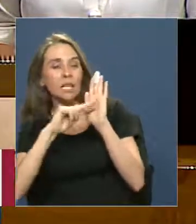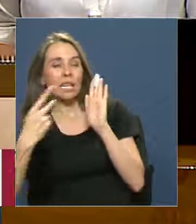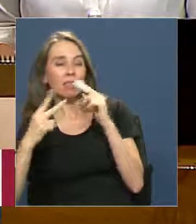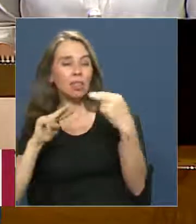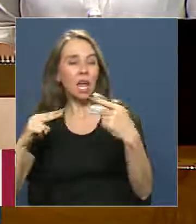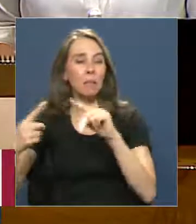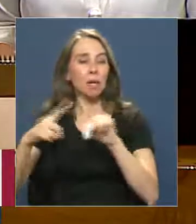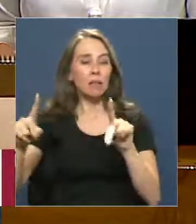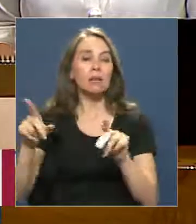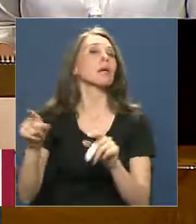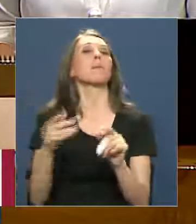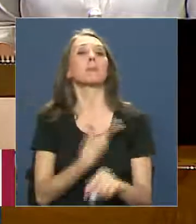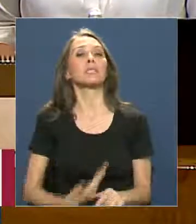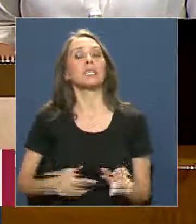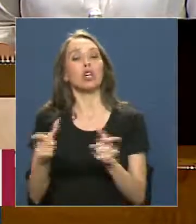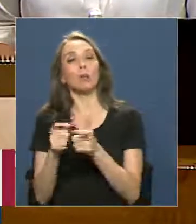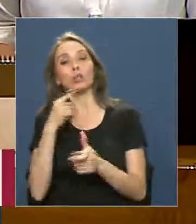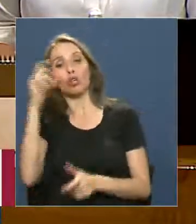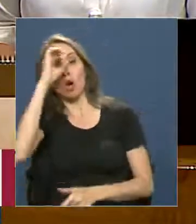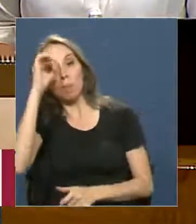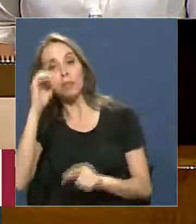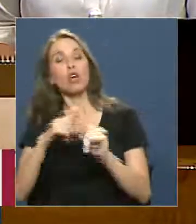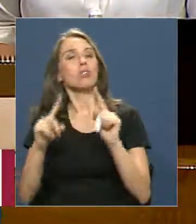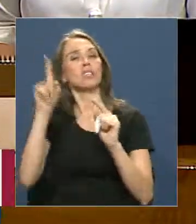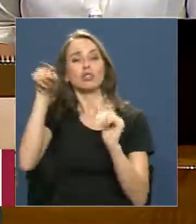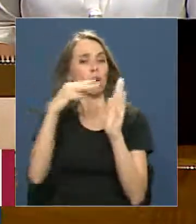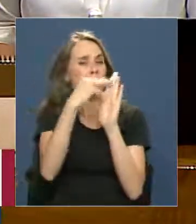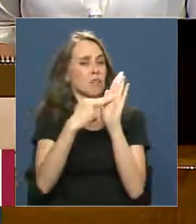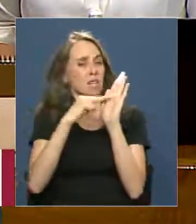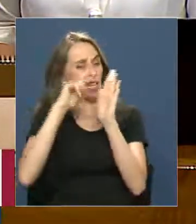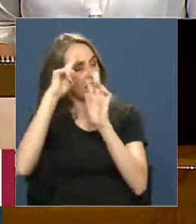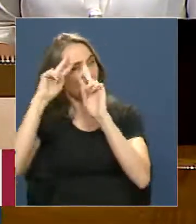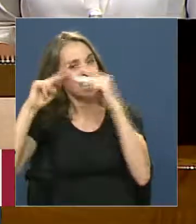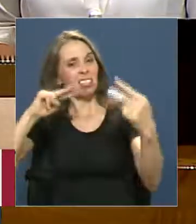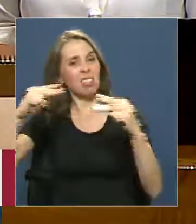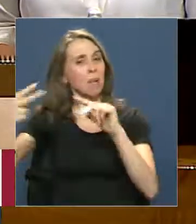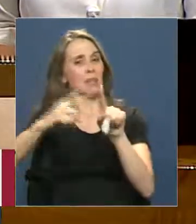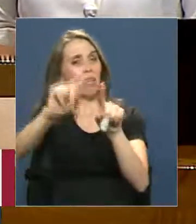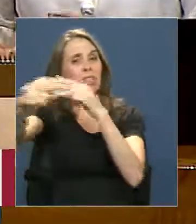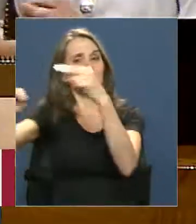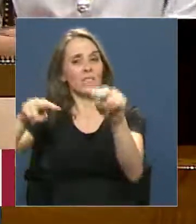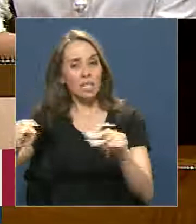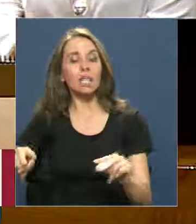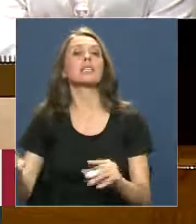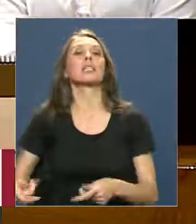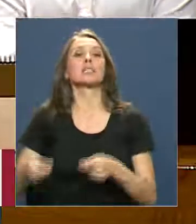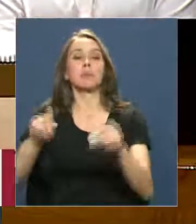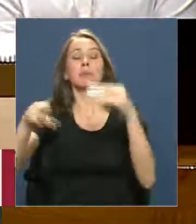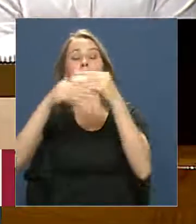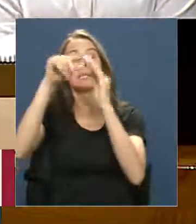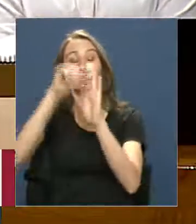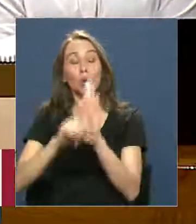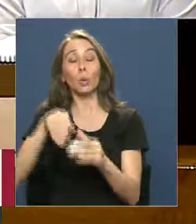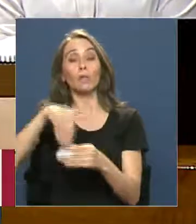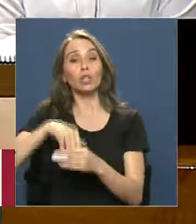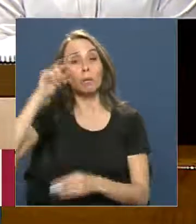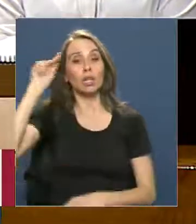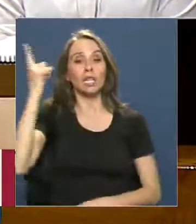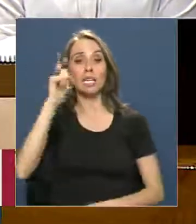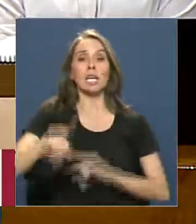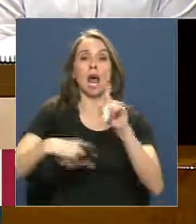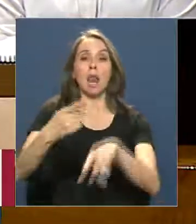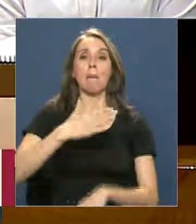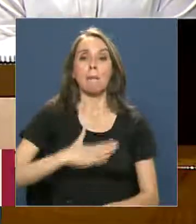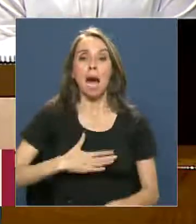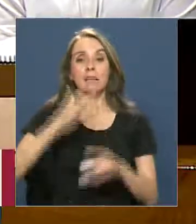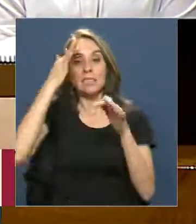la comisión estableció su posición, hay discrepancia en la interpretación, por lo tanto tiene indicación. Lo vamos a votar en general y el día martes lo